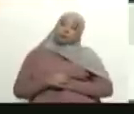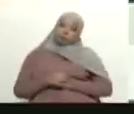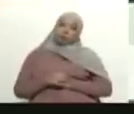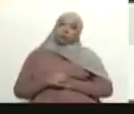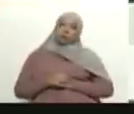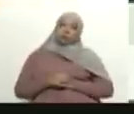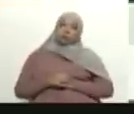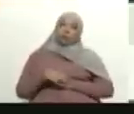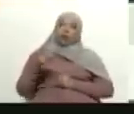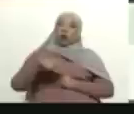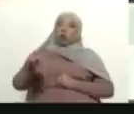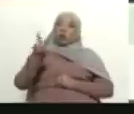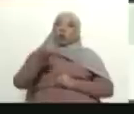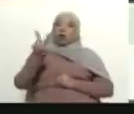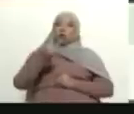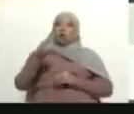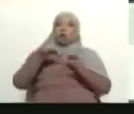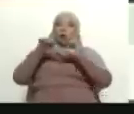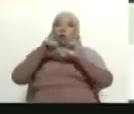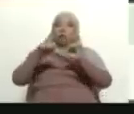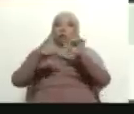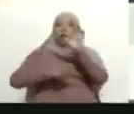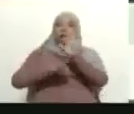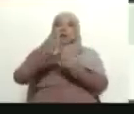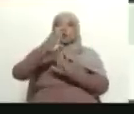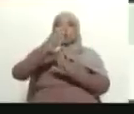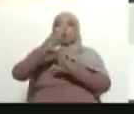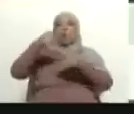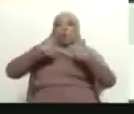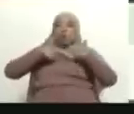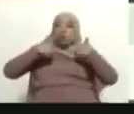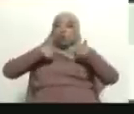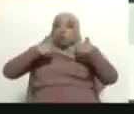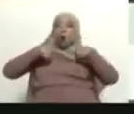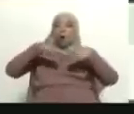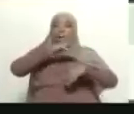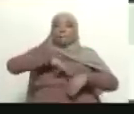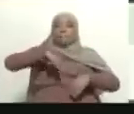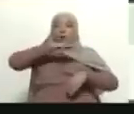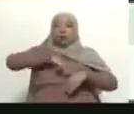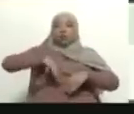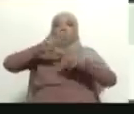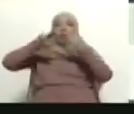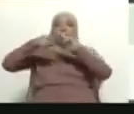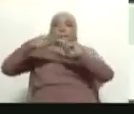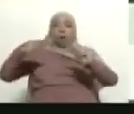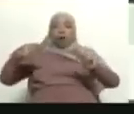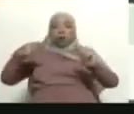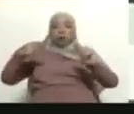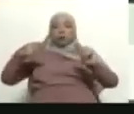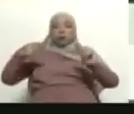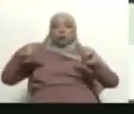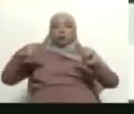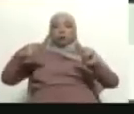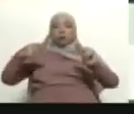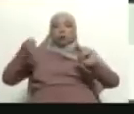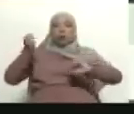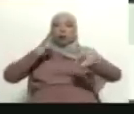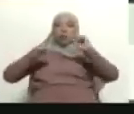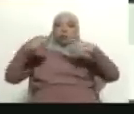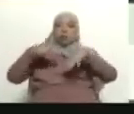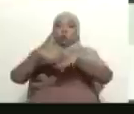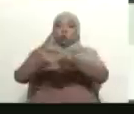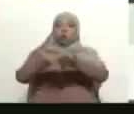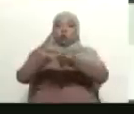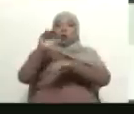aquí en el territorio. Seguimos avanzando, fortaleciendo la gran misión Cuadrantes de Paz a través de la prevención integral